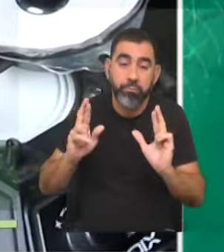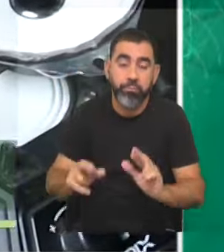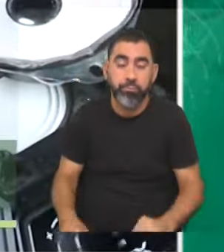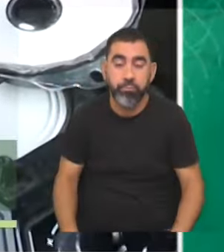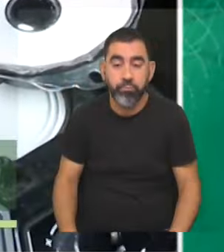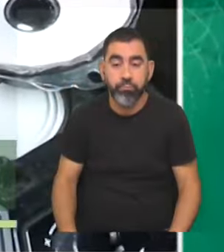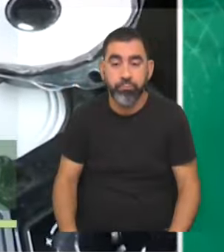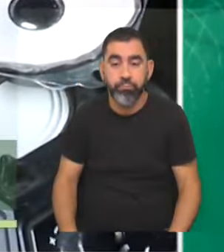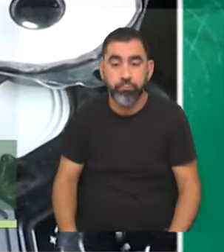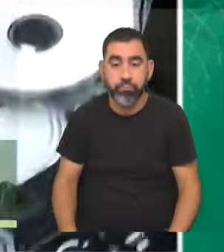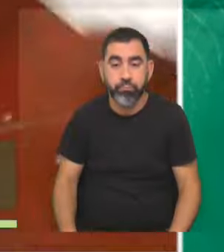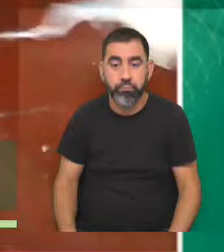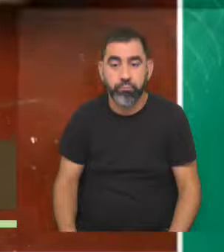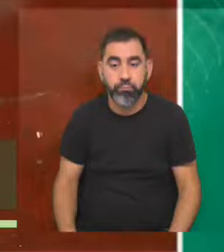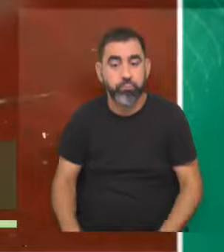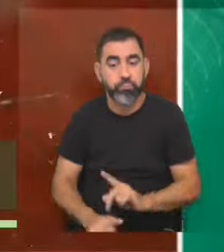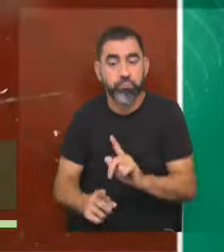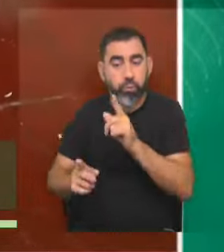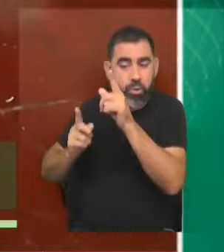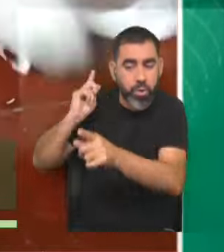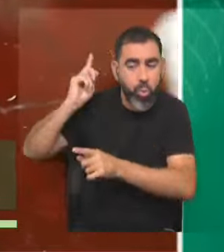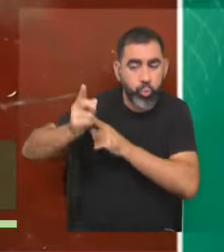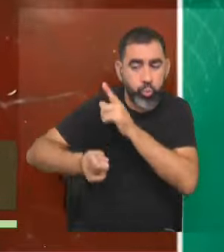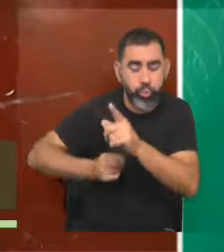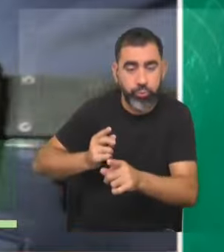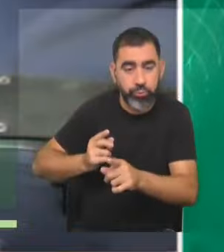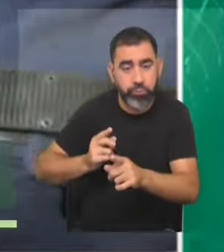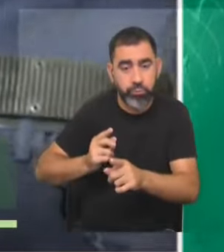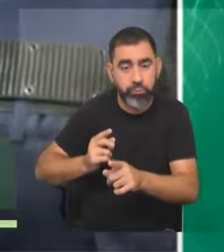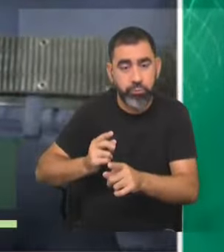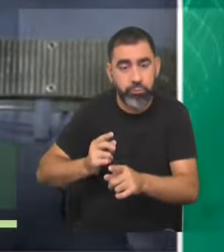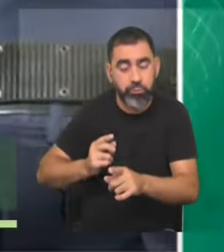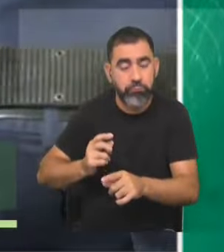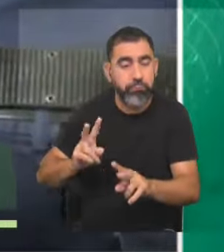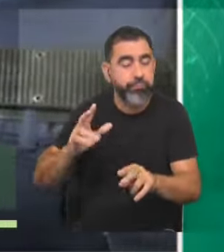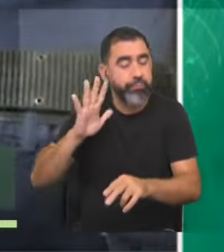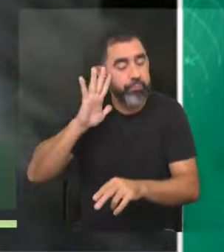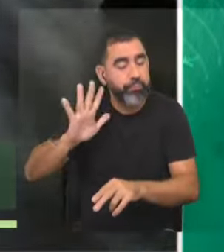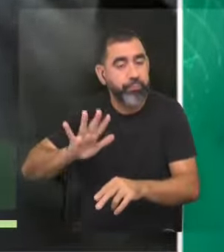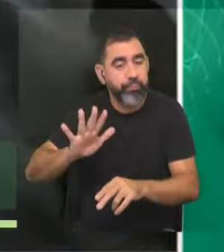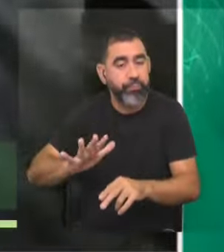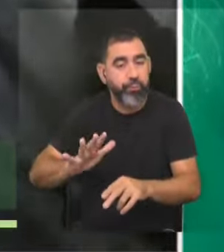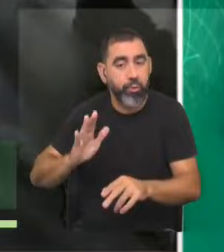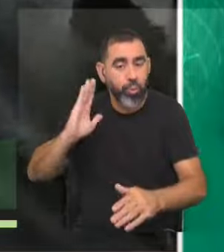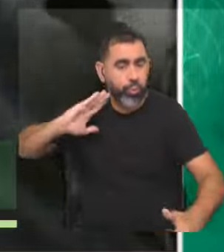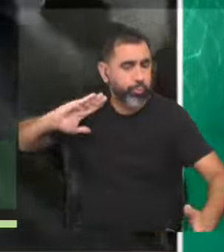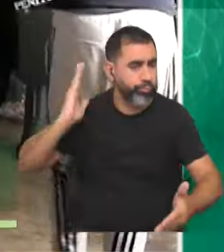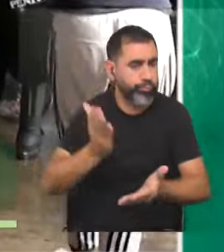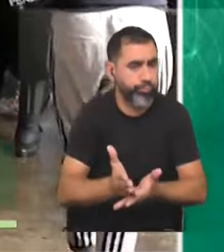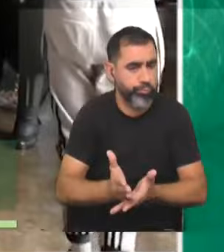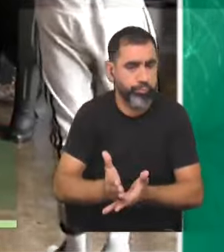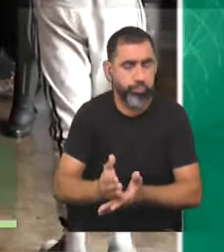escape de la tentación autoritaria de El realismo ingenuo del manod durisimo